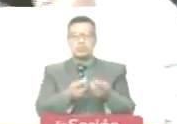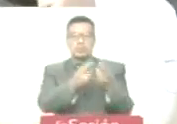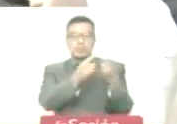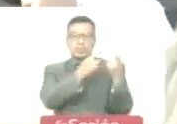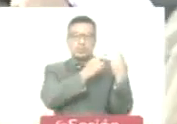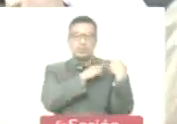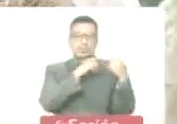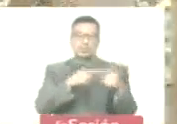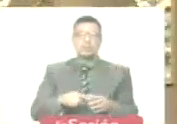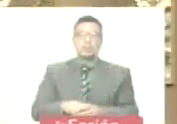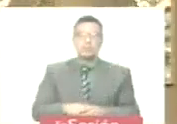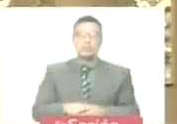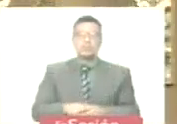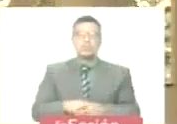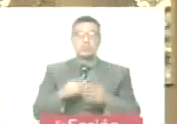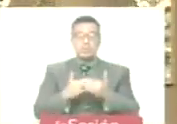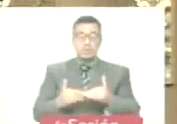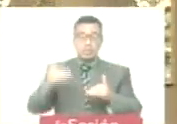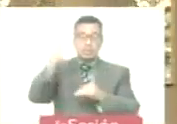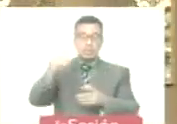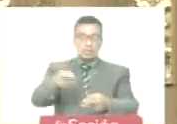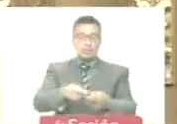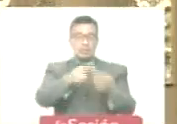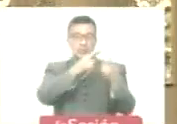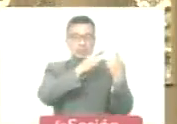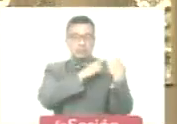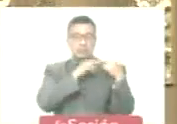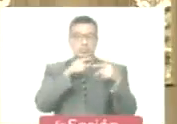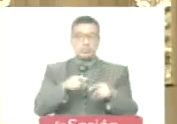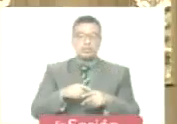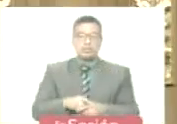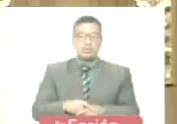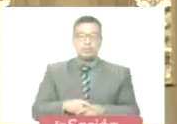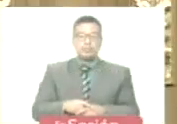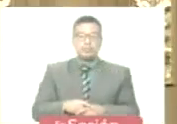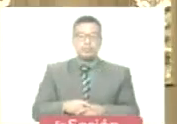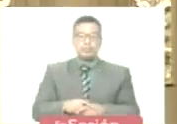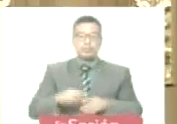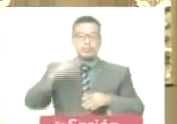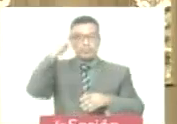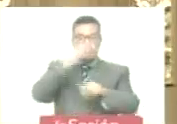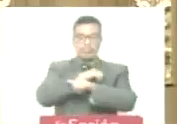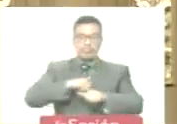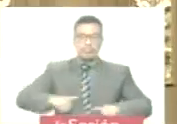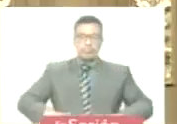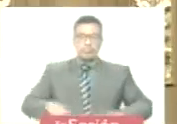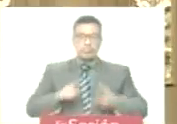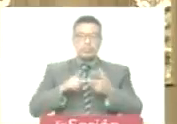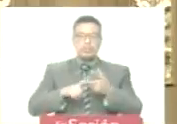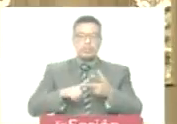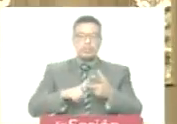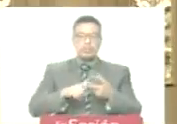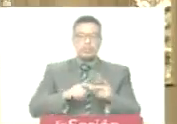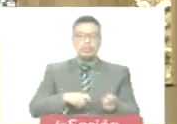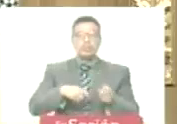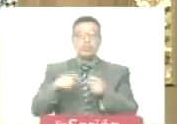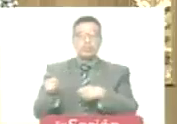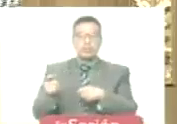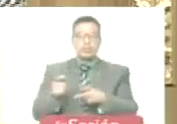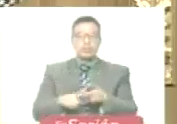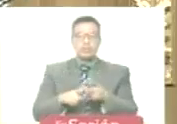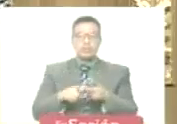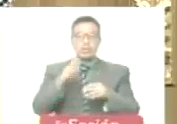responsabilidades, altas responsabilidades como militar, egresó